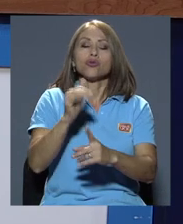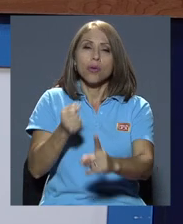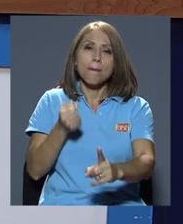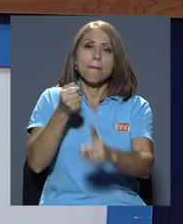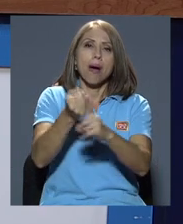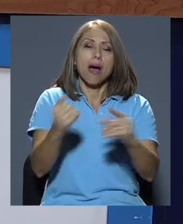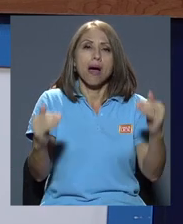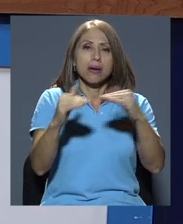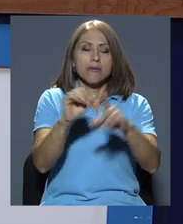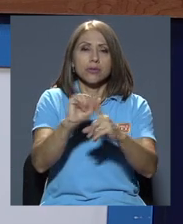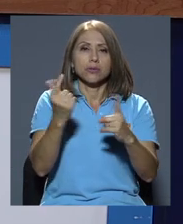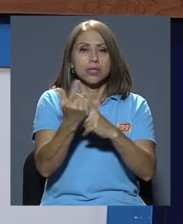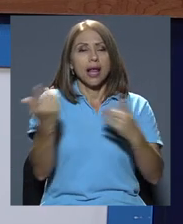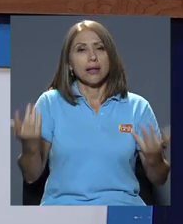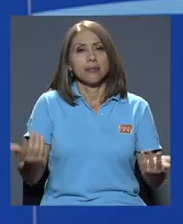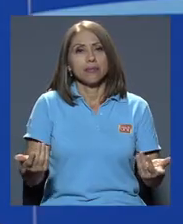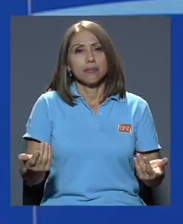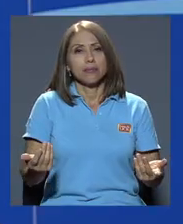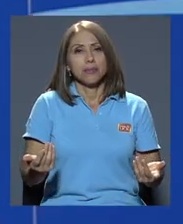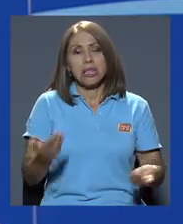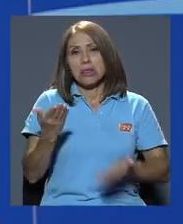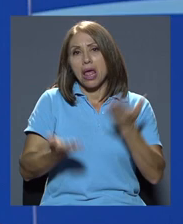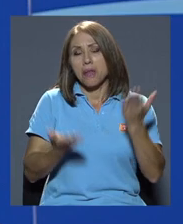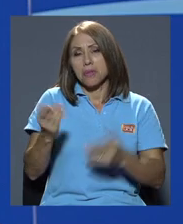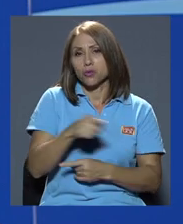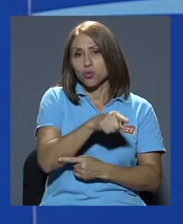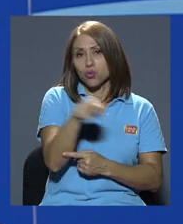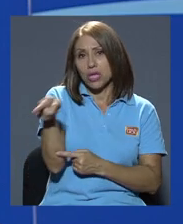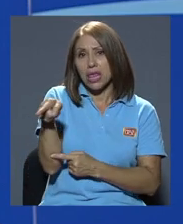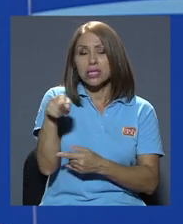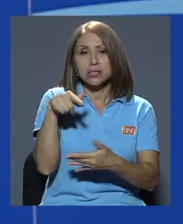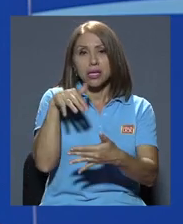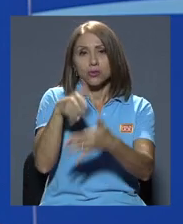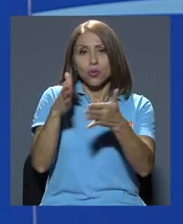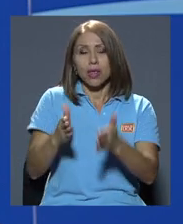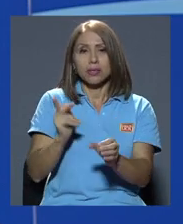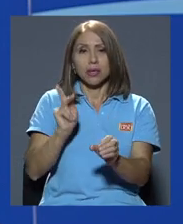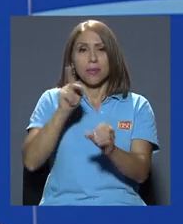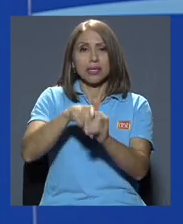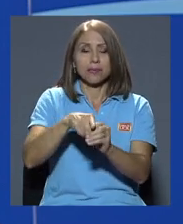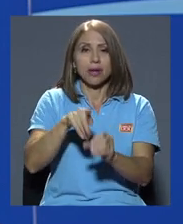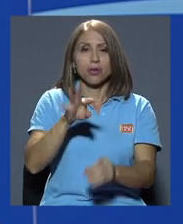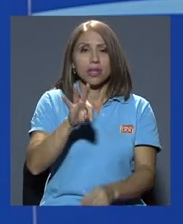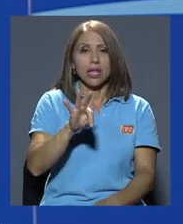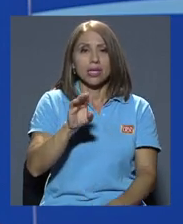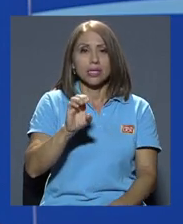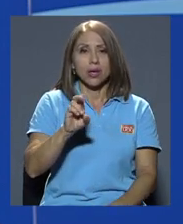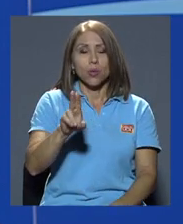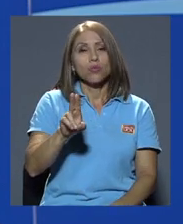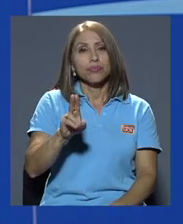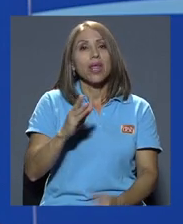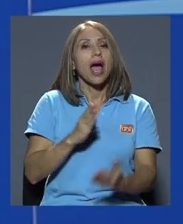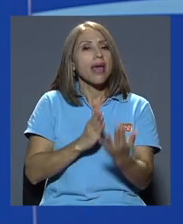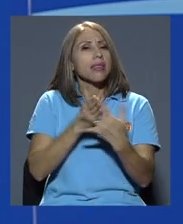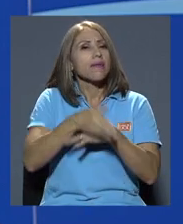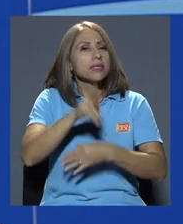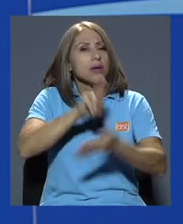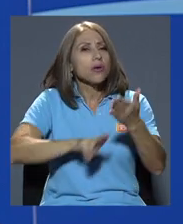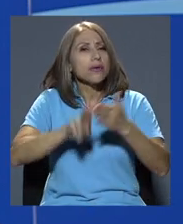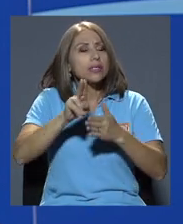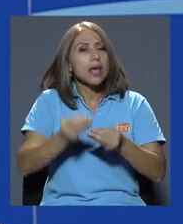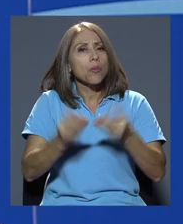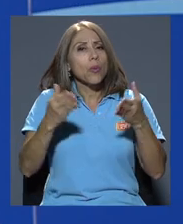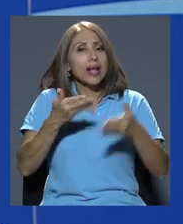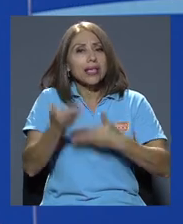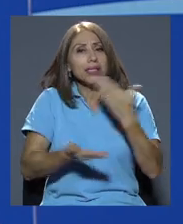a nivel social tal vez ustedes como estudiantes verá que participaron en este tc como a través de la universidad pública se contribuye a